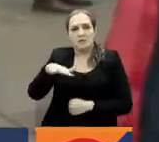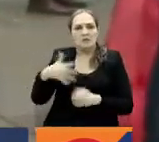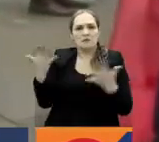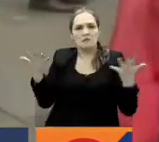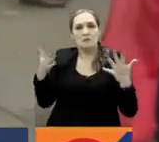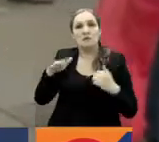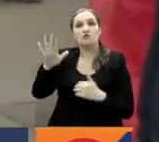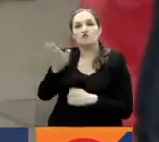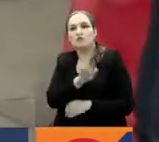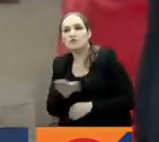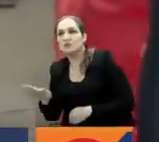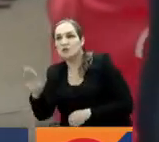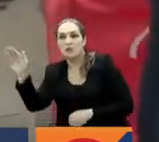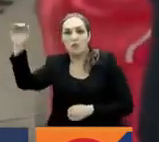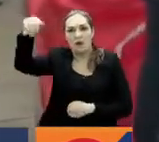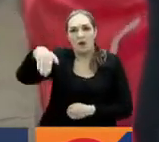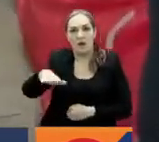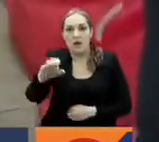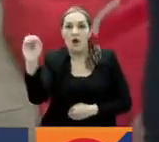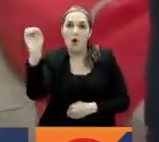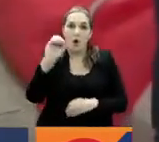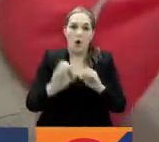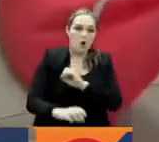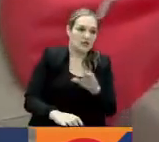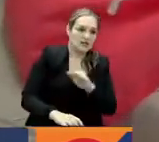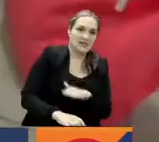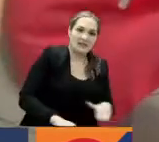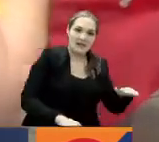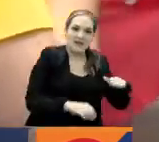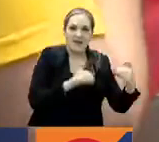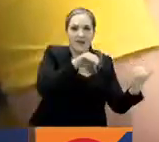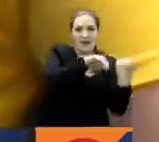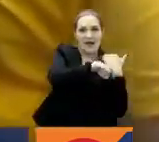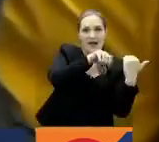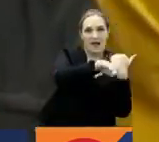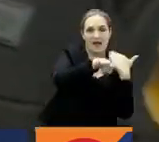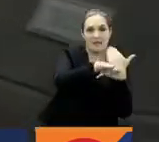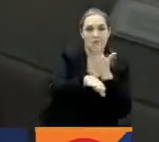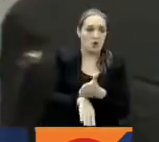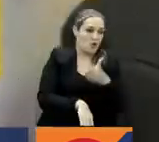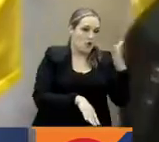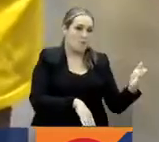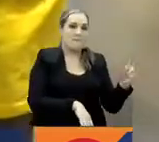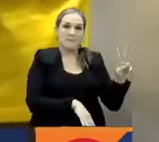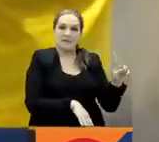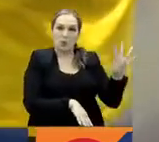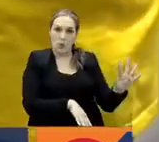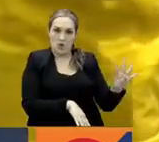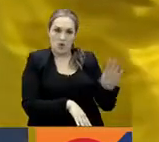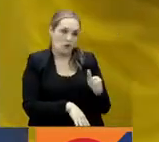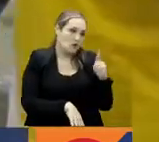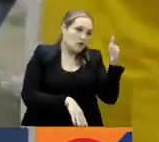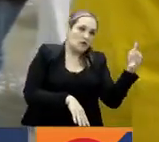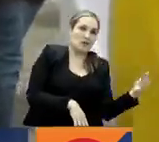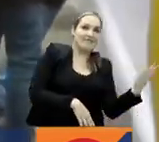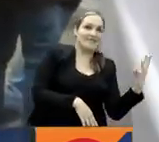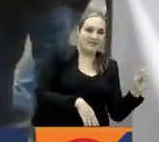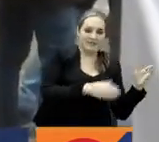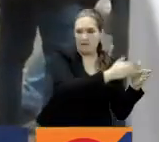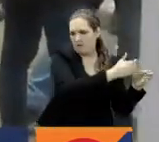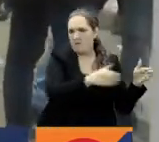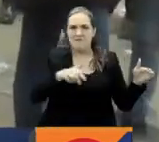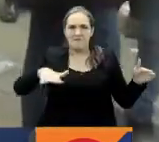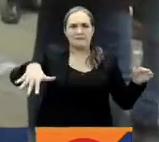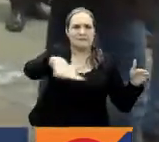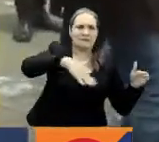avenida Circunvalar y hacia el occidente por la avenida Caracas, la carrera 24 o más abajo por la carrera 30. La marcha, como